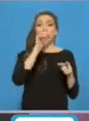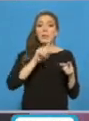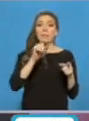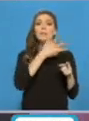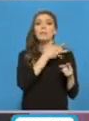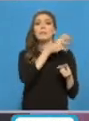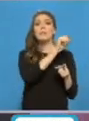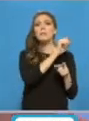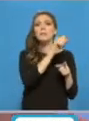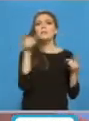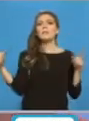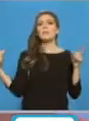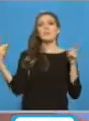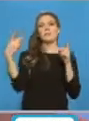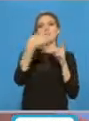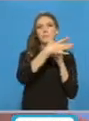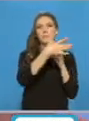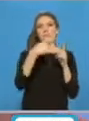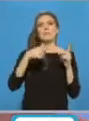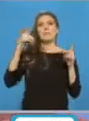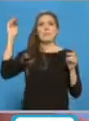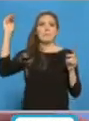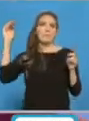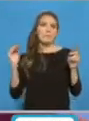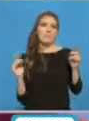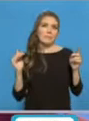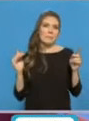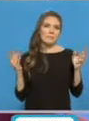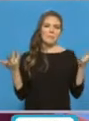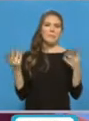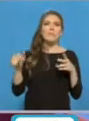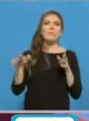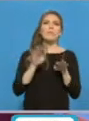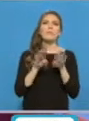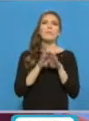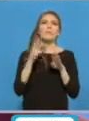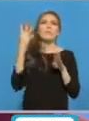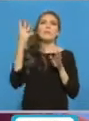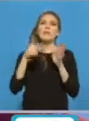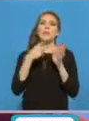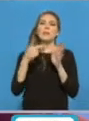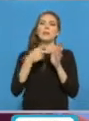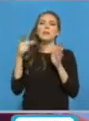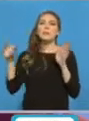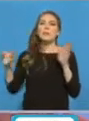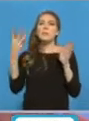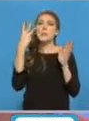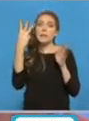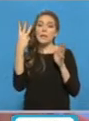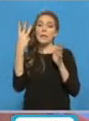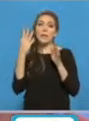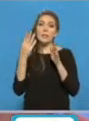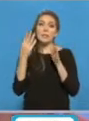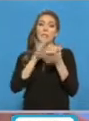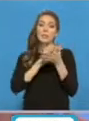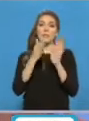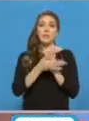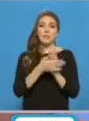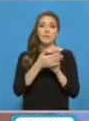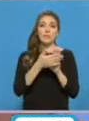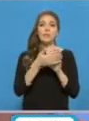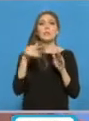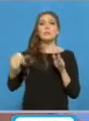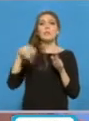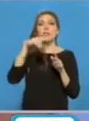se puede Entonces, sí, creer. es 3-1. O sea, yo me como una tortilla de maíz y equivale a que me puedo comer